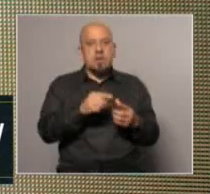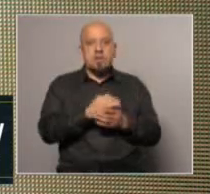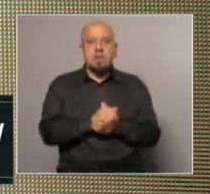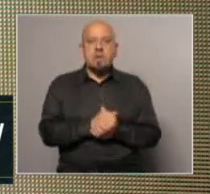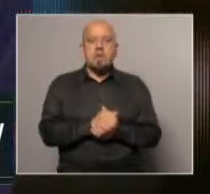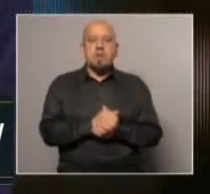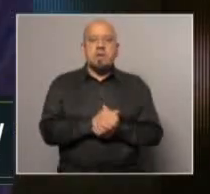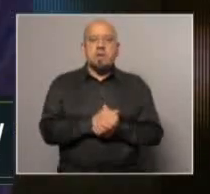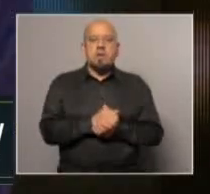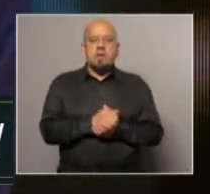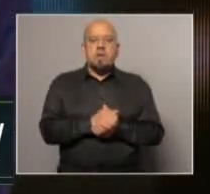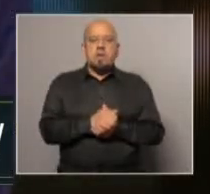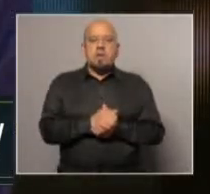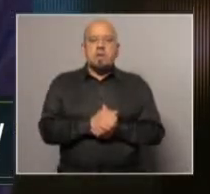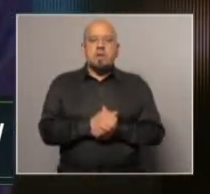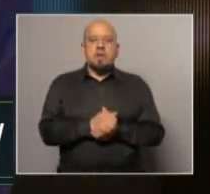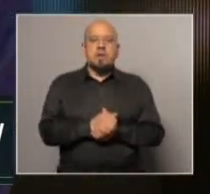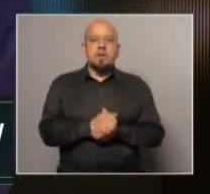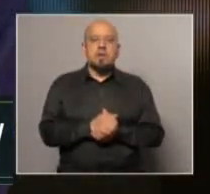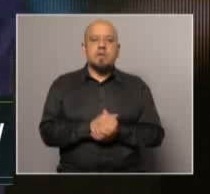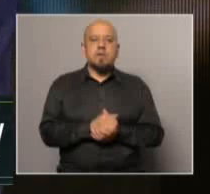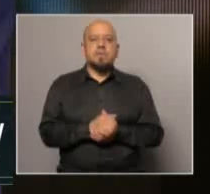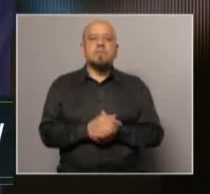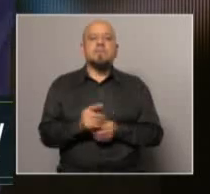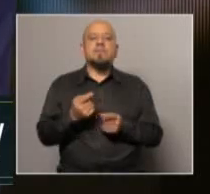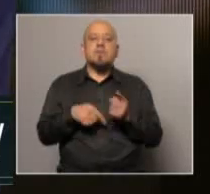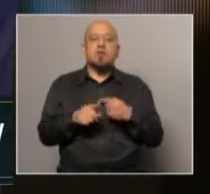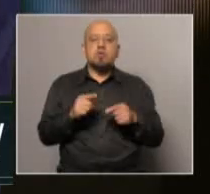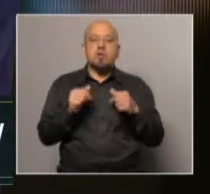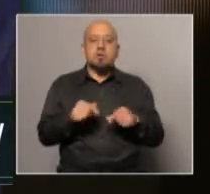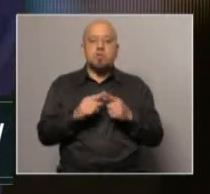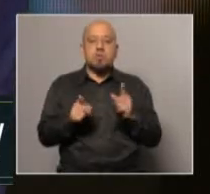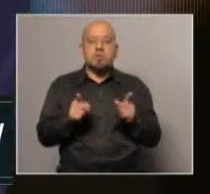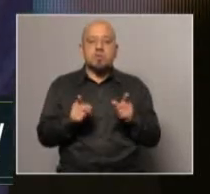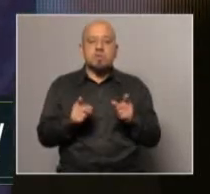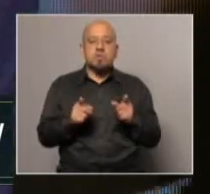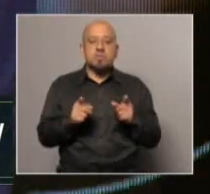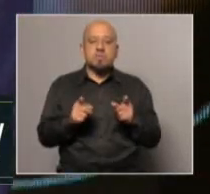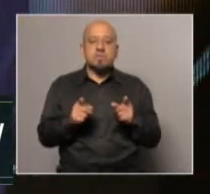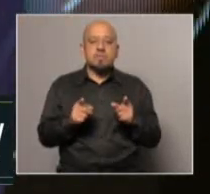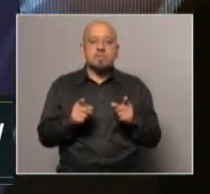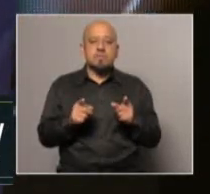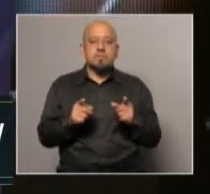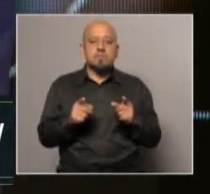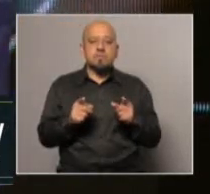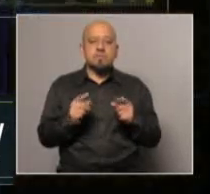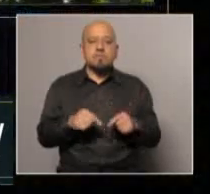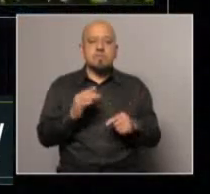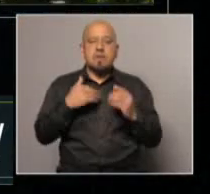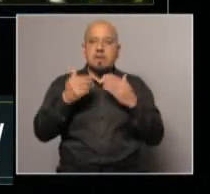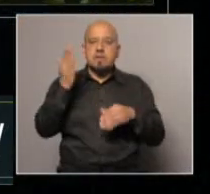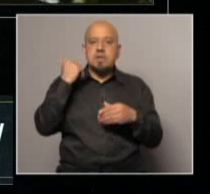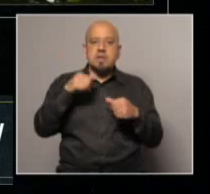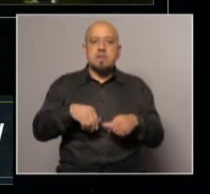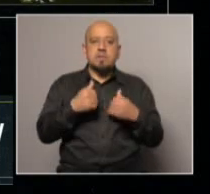sea, lo que tú decís es que no es que se comience a consumir más, es decir, que si antes empezábamos a consumir